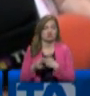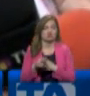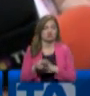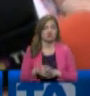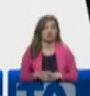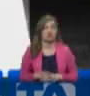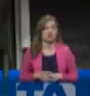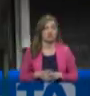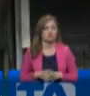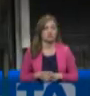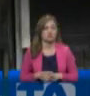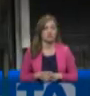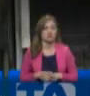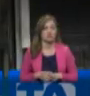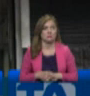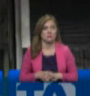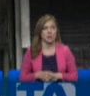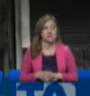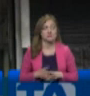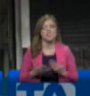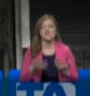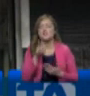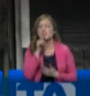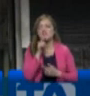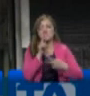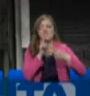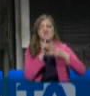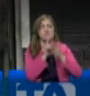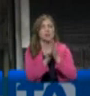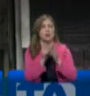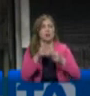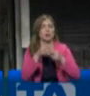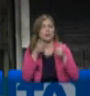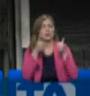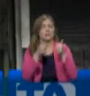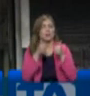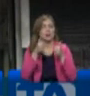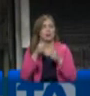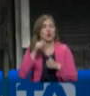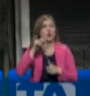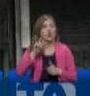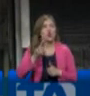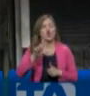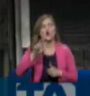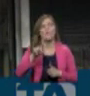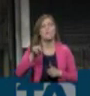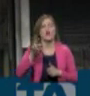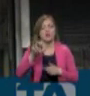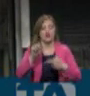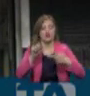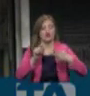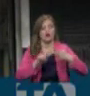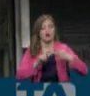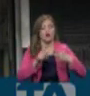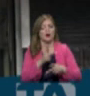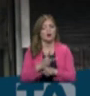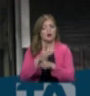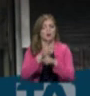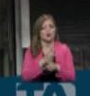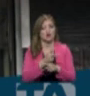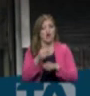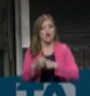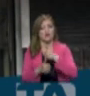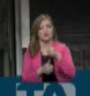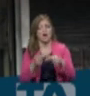debido proceso. Estos recursos fueron presentados por el excandidato Fausto Lupera y por el consejero alterno y exintegrante